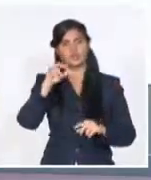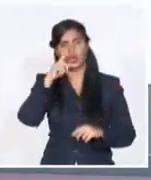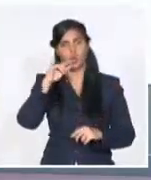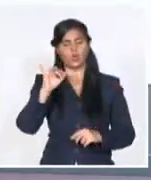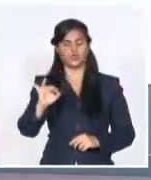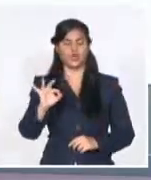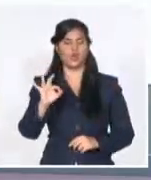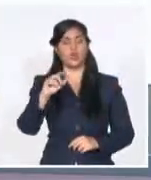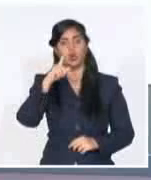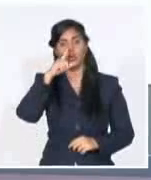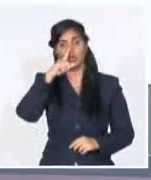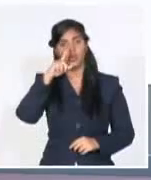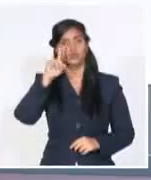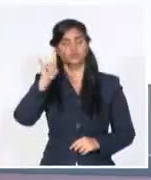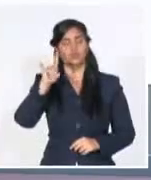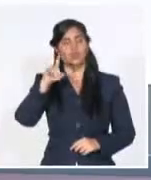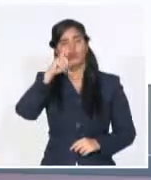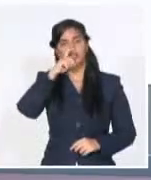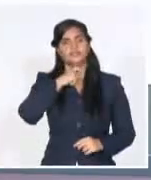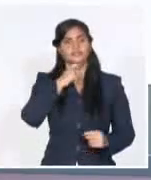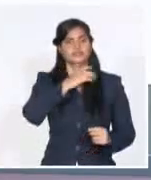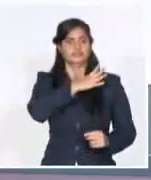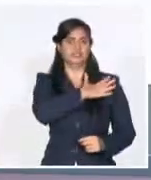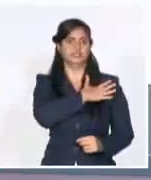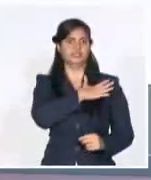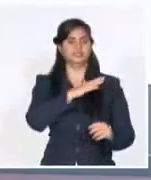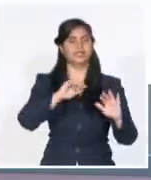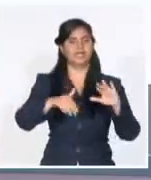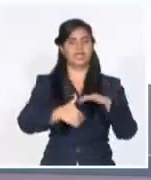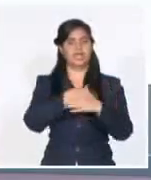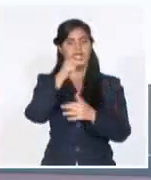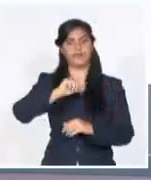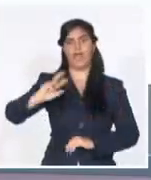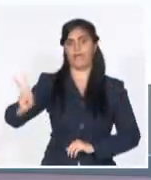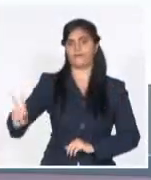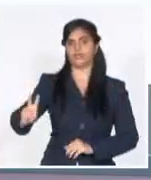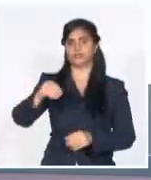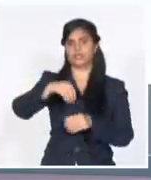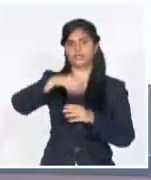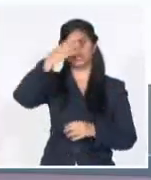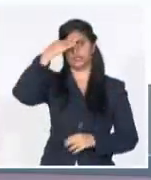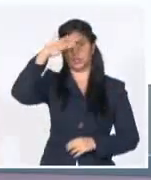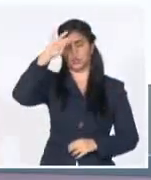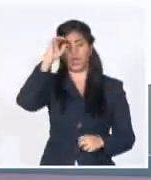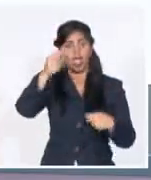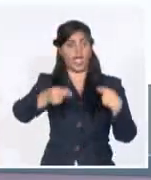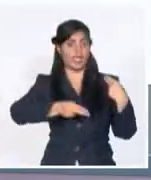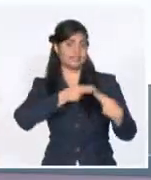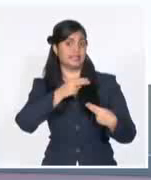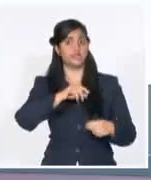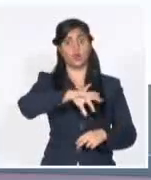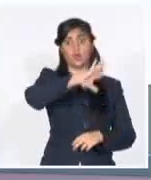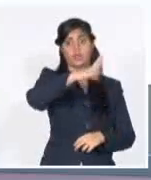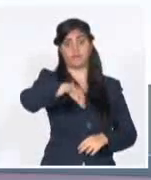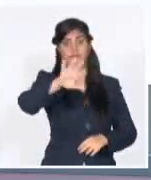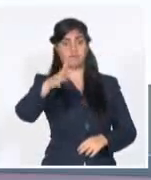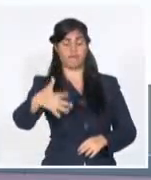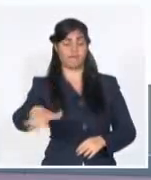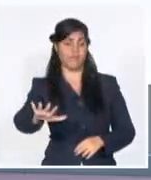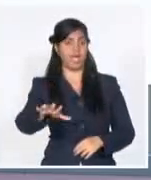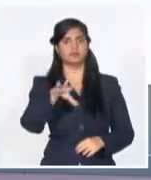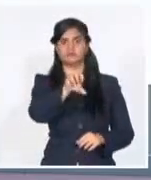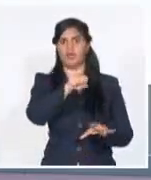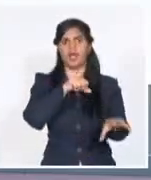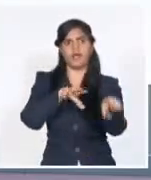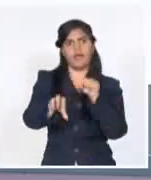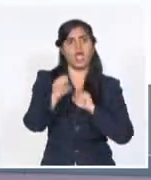Cuba, organizaron una jornada de saneamiento ambiental en zonas del litoral habanero. Un equipo de Naturaleza Secreta participó en esas labores